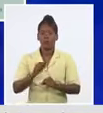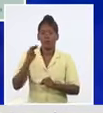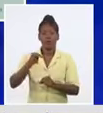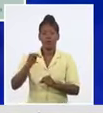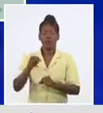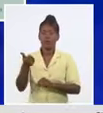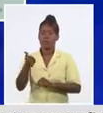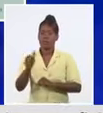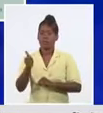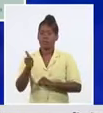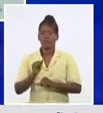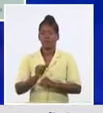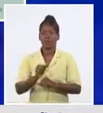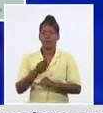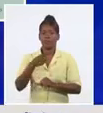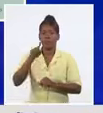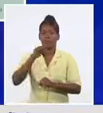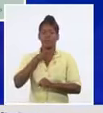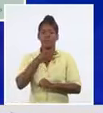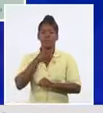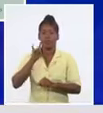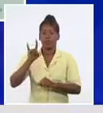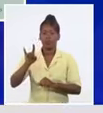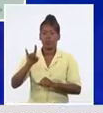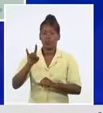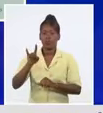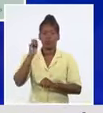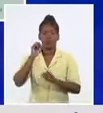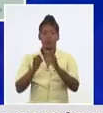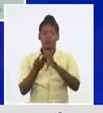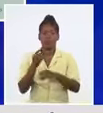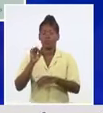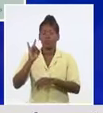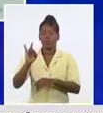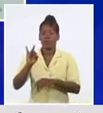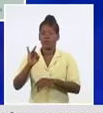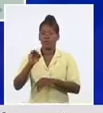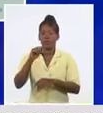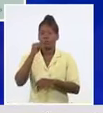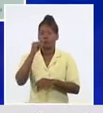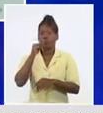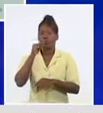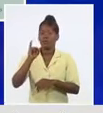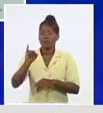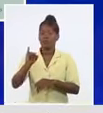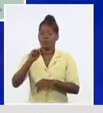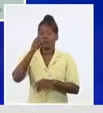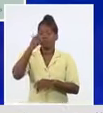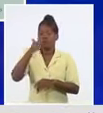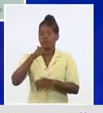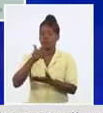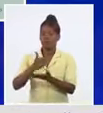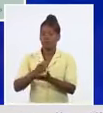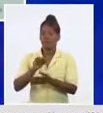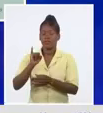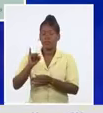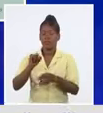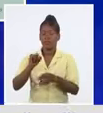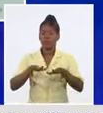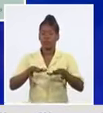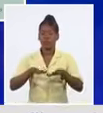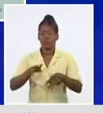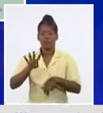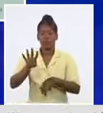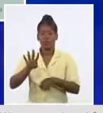positivos, 1 de enero 9, Florencia 7, Bolivia 6 al igual que Ciego de Ávila, Morón 4,